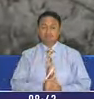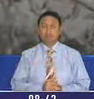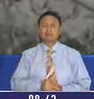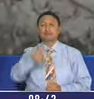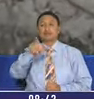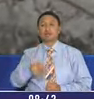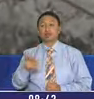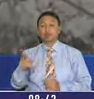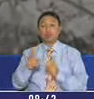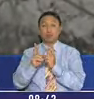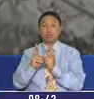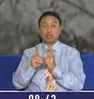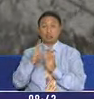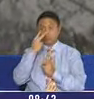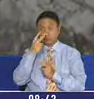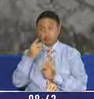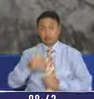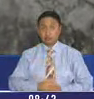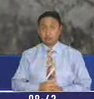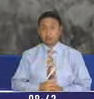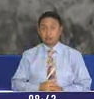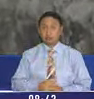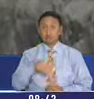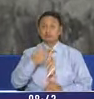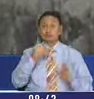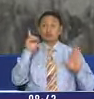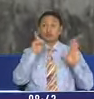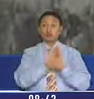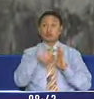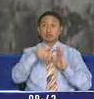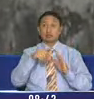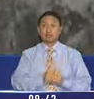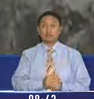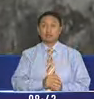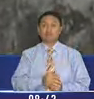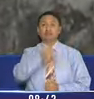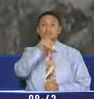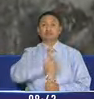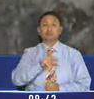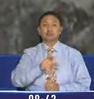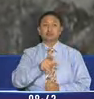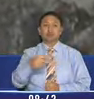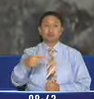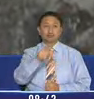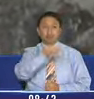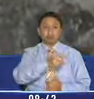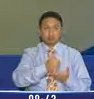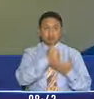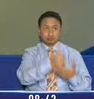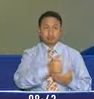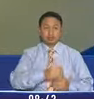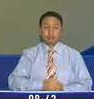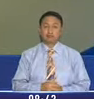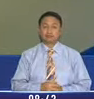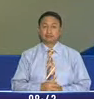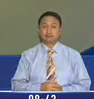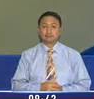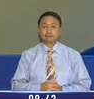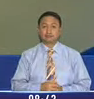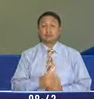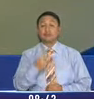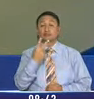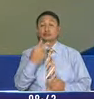la filmación, un vecino del frente. Tras la denuncia, llegó la unidad de bienestar animal y rescató a las mascotas. Fueron